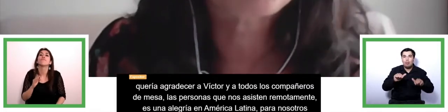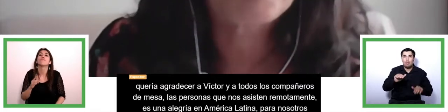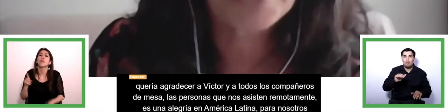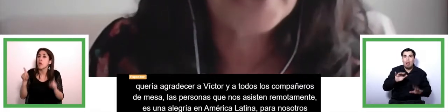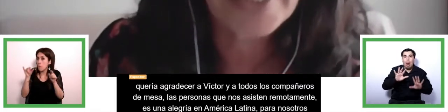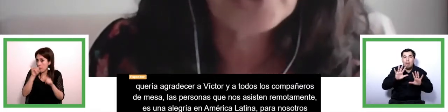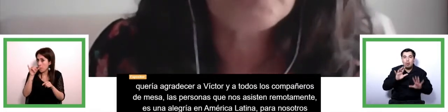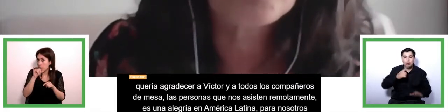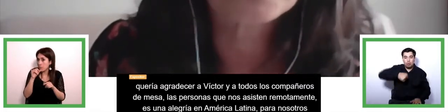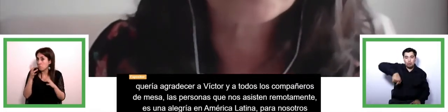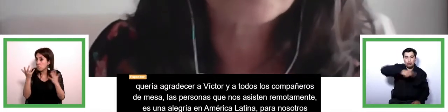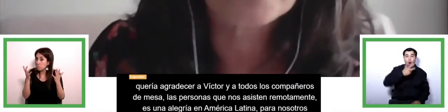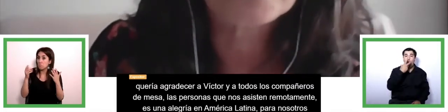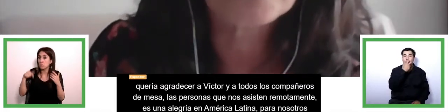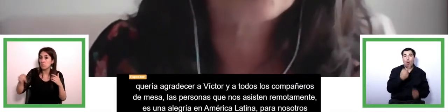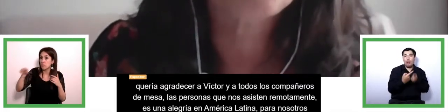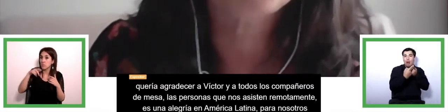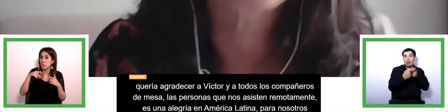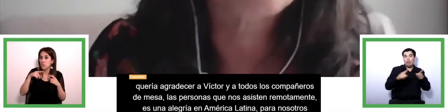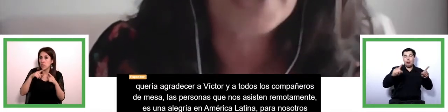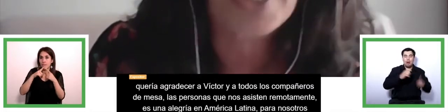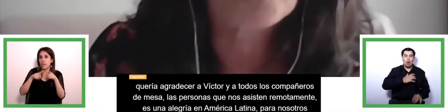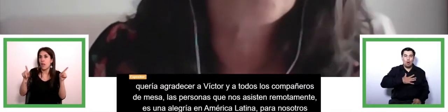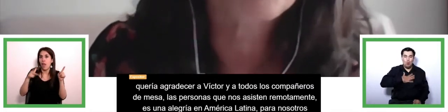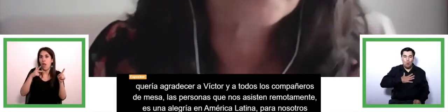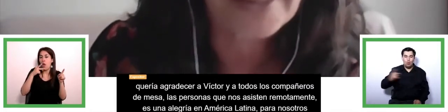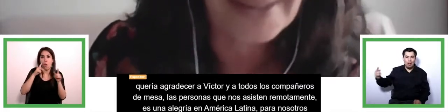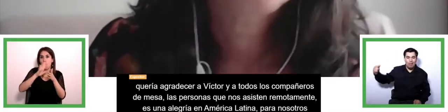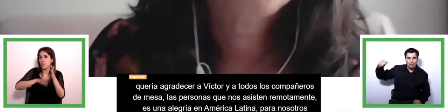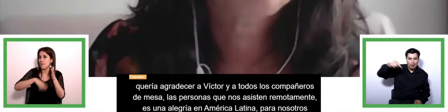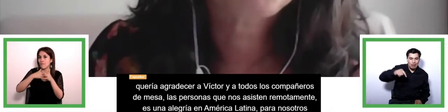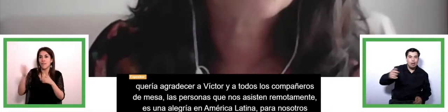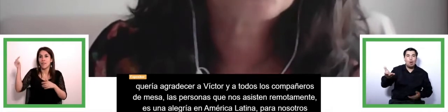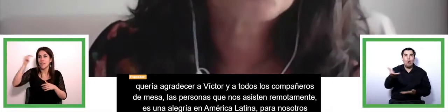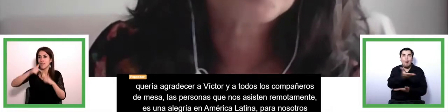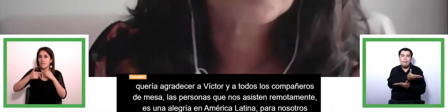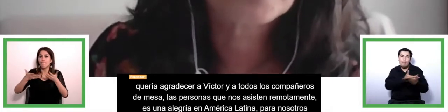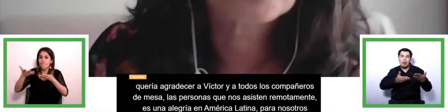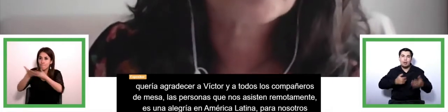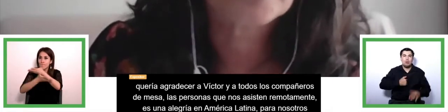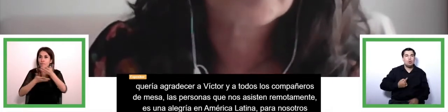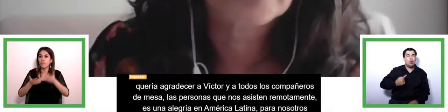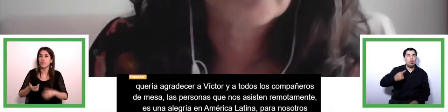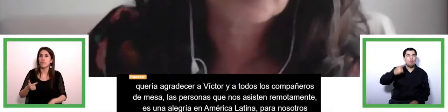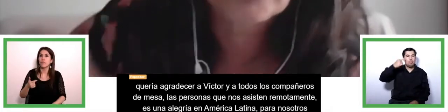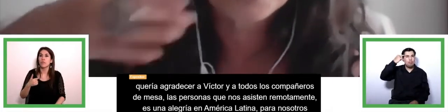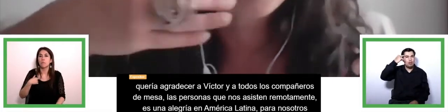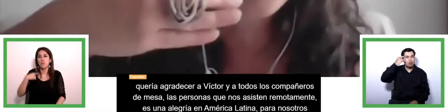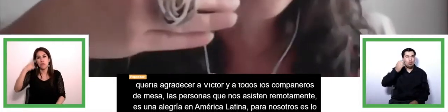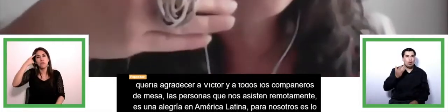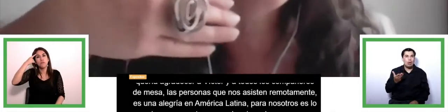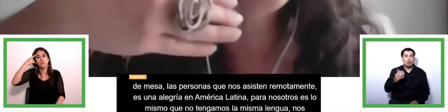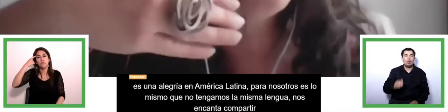misma lengua, nos encanta nos aproximar, compartir y pienso que es